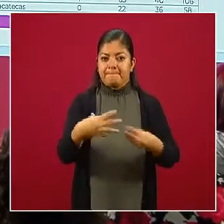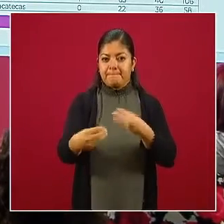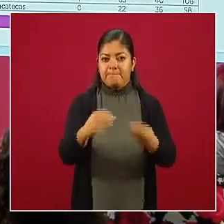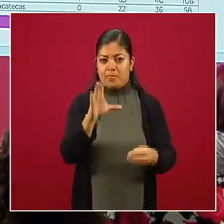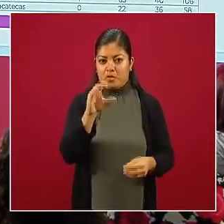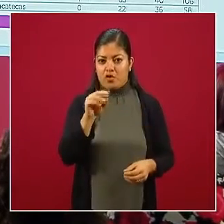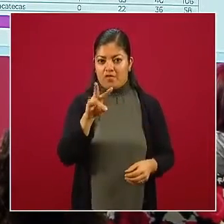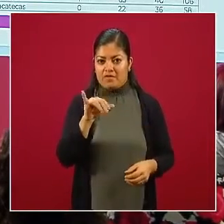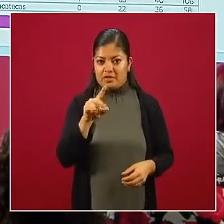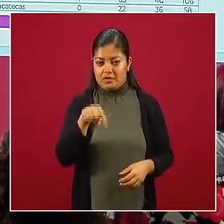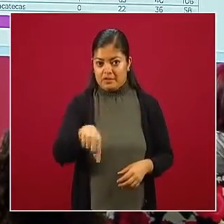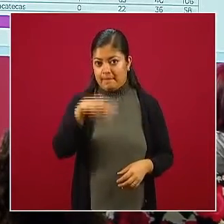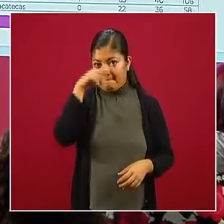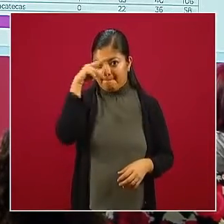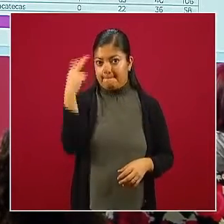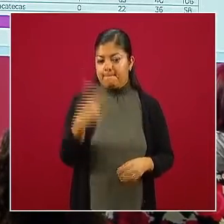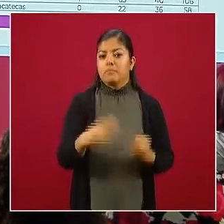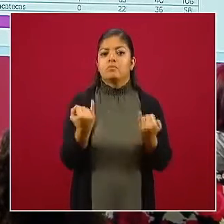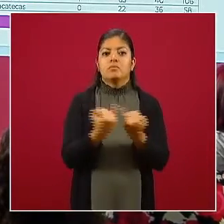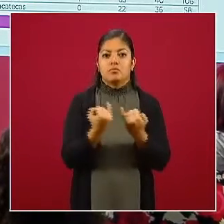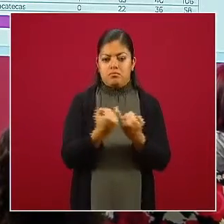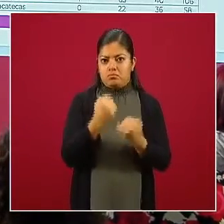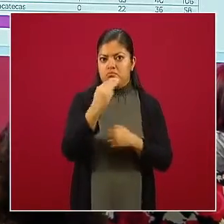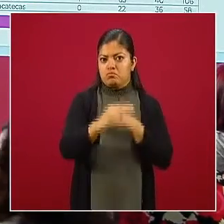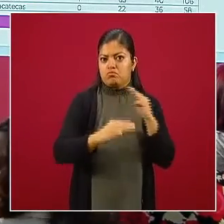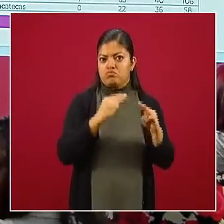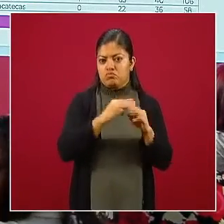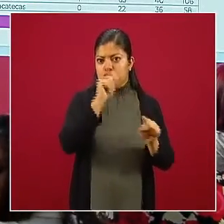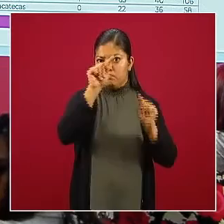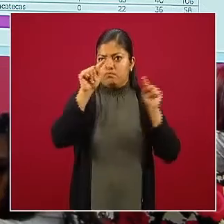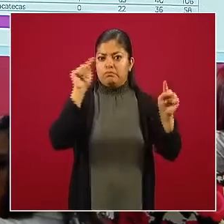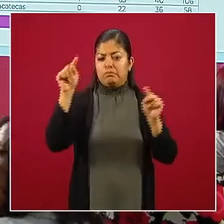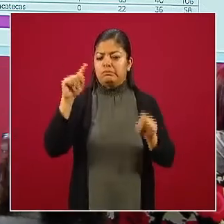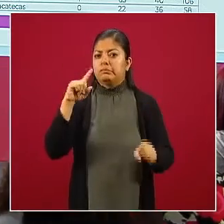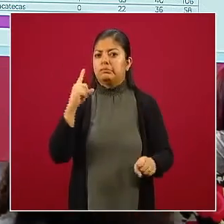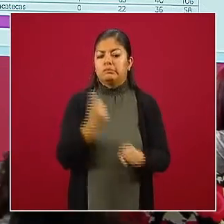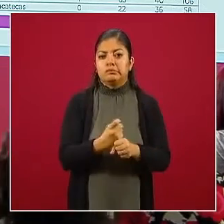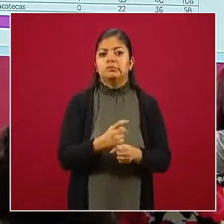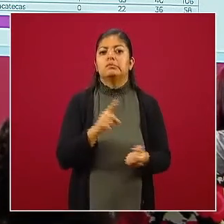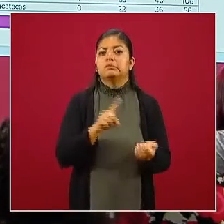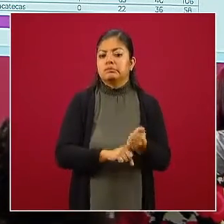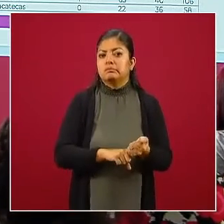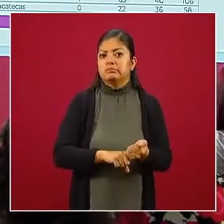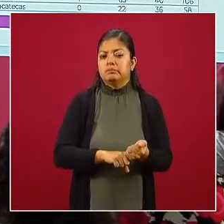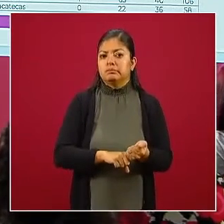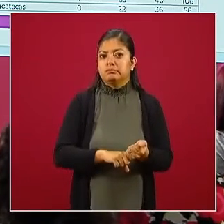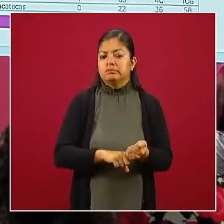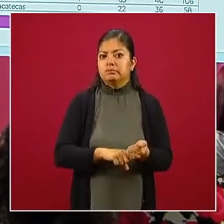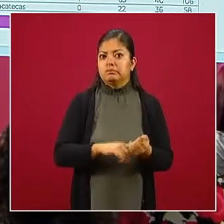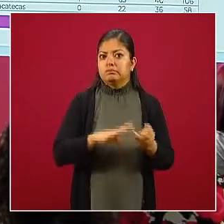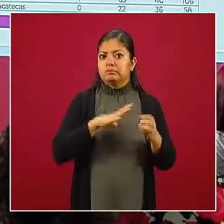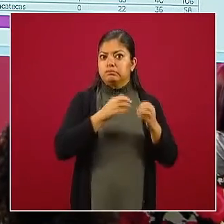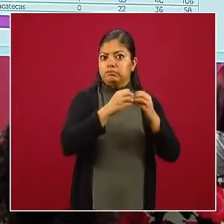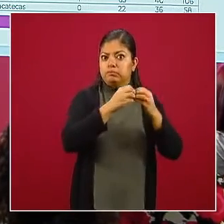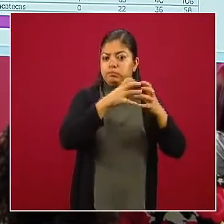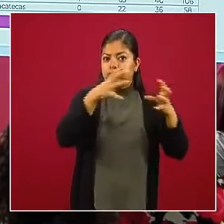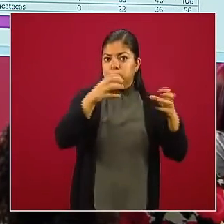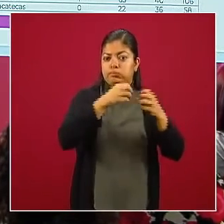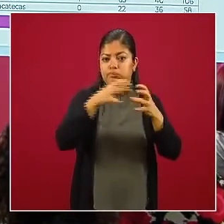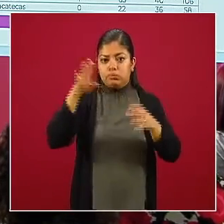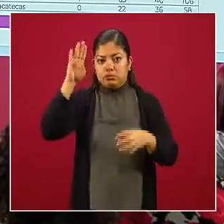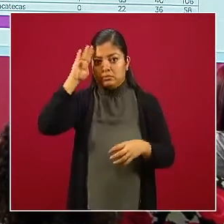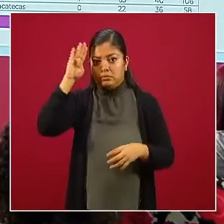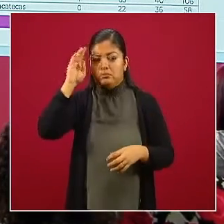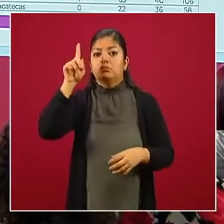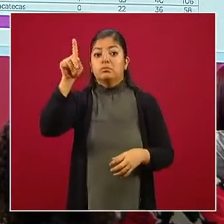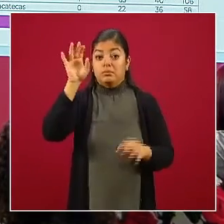en México, igual que en otras partes del mundo, sobre todo en países que tienen grandes extensiones territoriales, no tiene